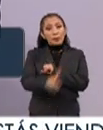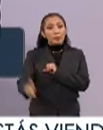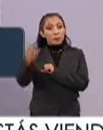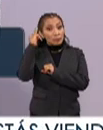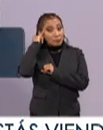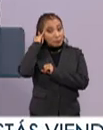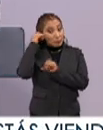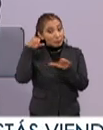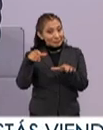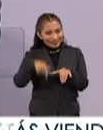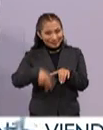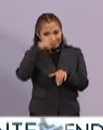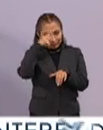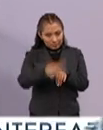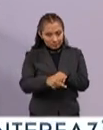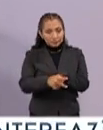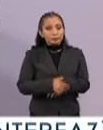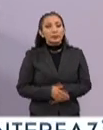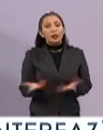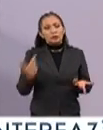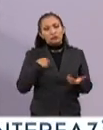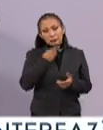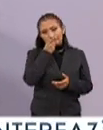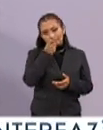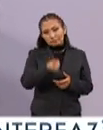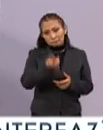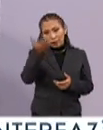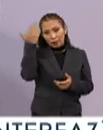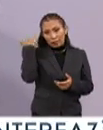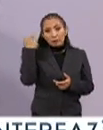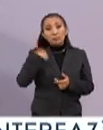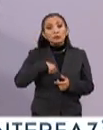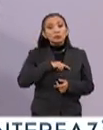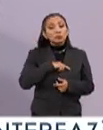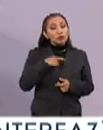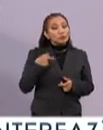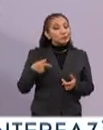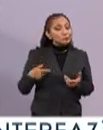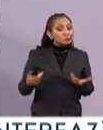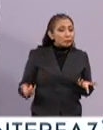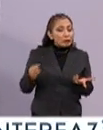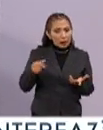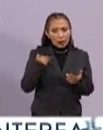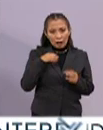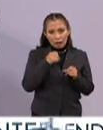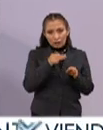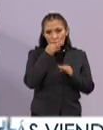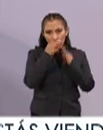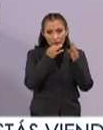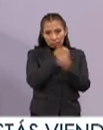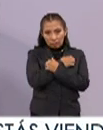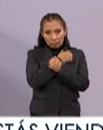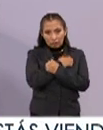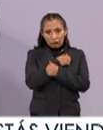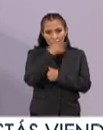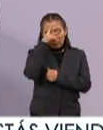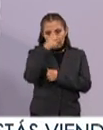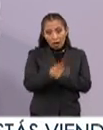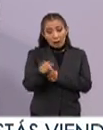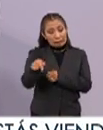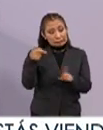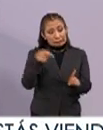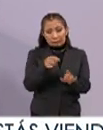Pueblos Indígenas en nuestro país. Lo hemos venido diciendo porque para nosotros, dentro de la Agencia Informativa de Educación de México, este es un